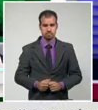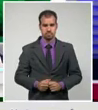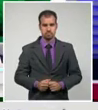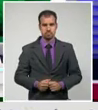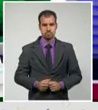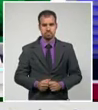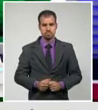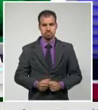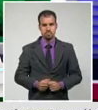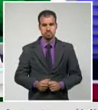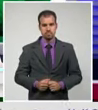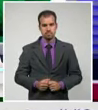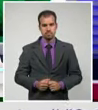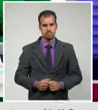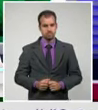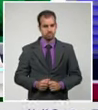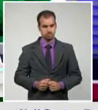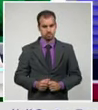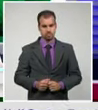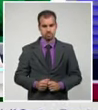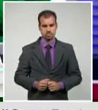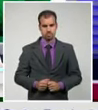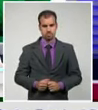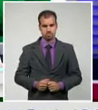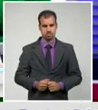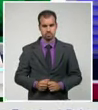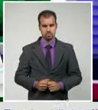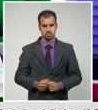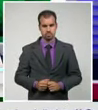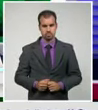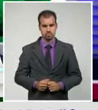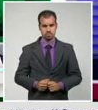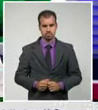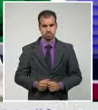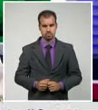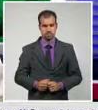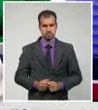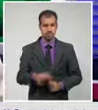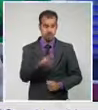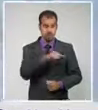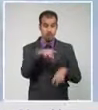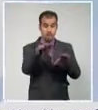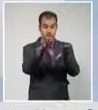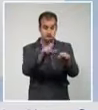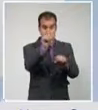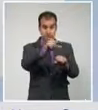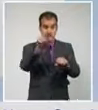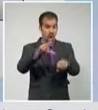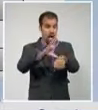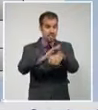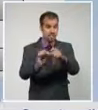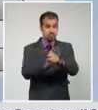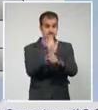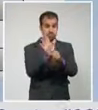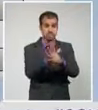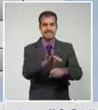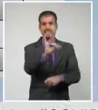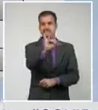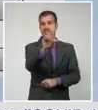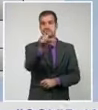Este análisis hizo posible el diagnóstico de 718 personas